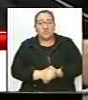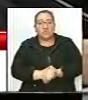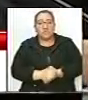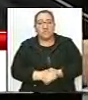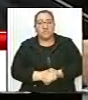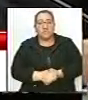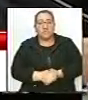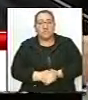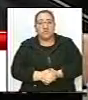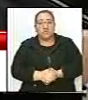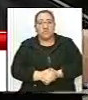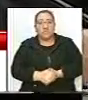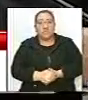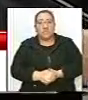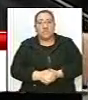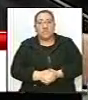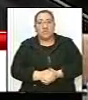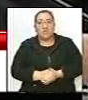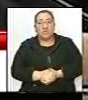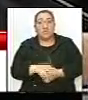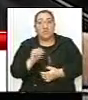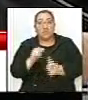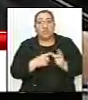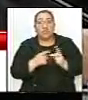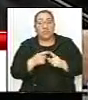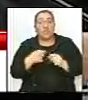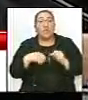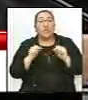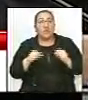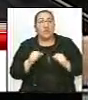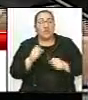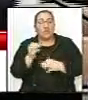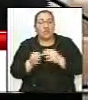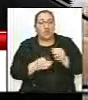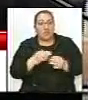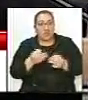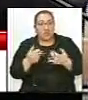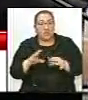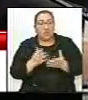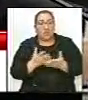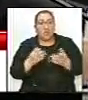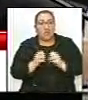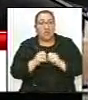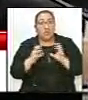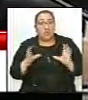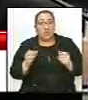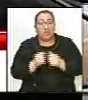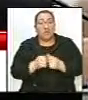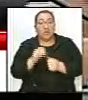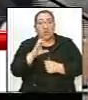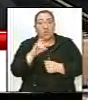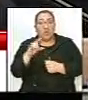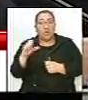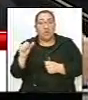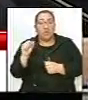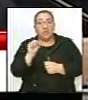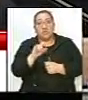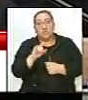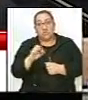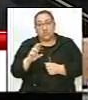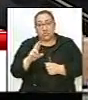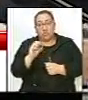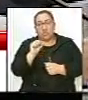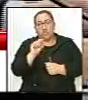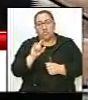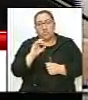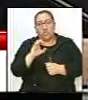por lo tanto, lo que sí le indicamos ya de manera clara, en el caso de las cuencas del sur, en el caso de Suchis,